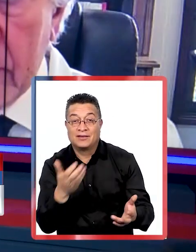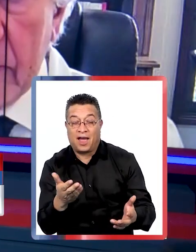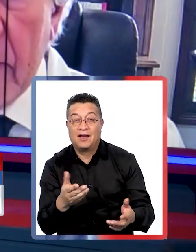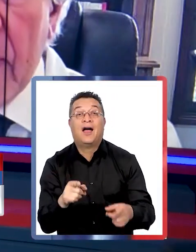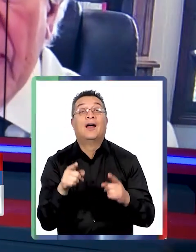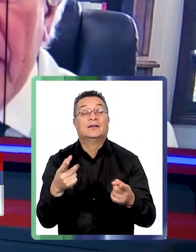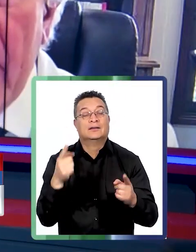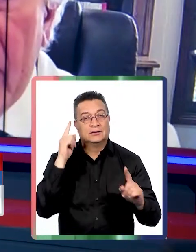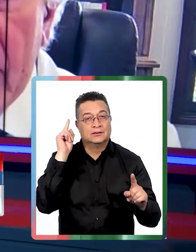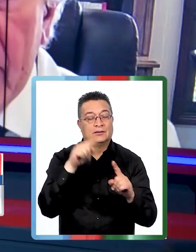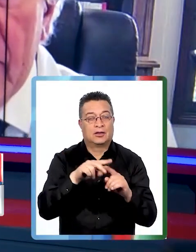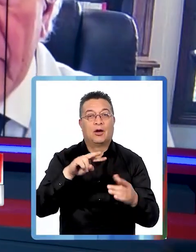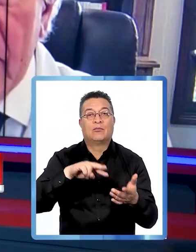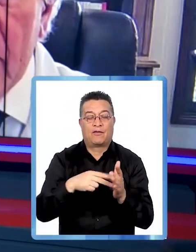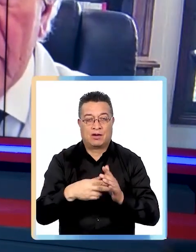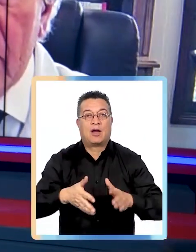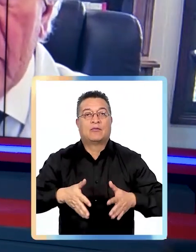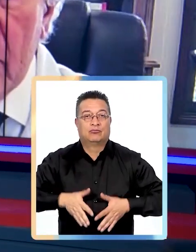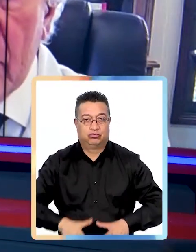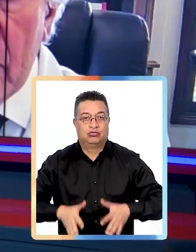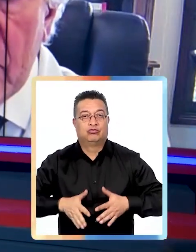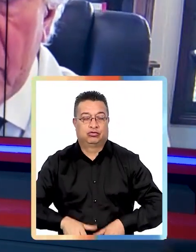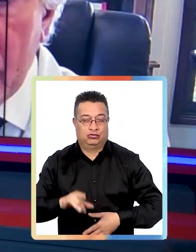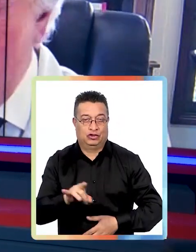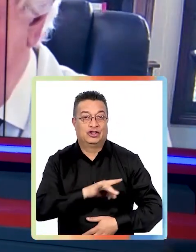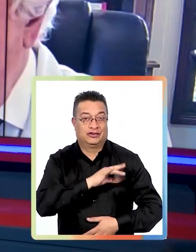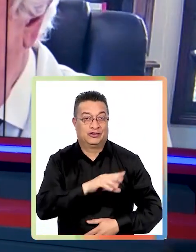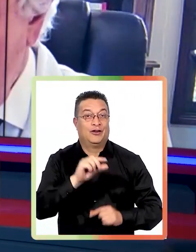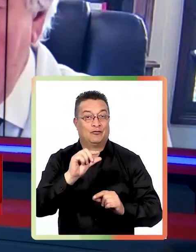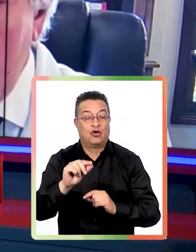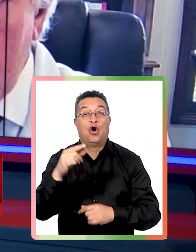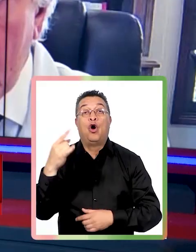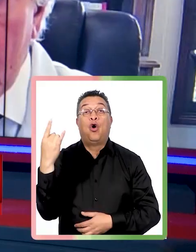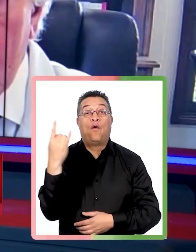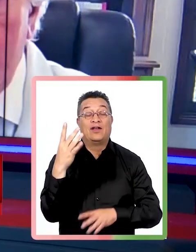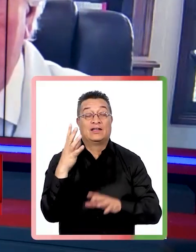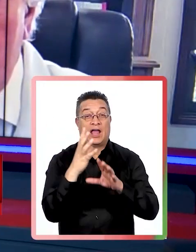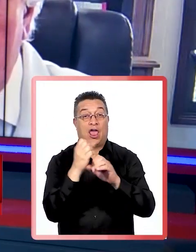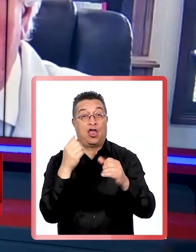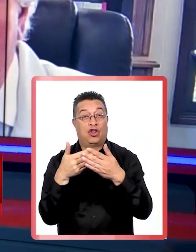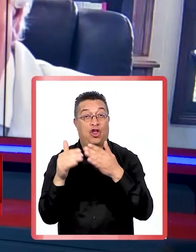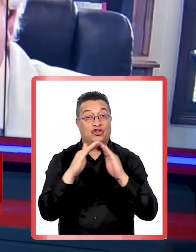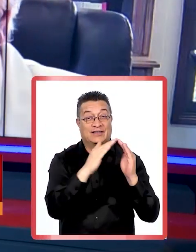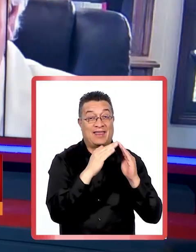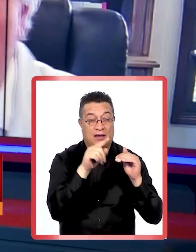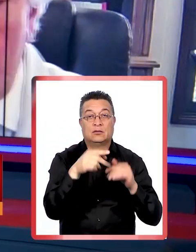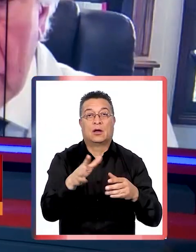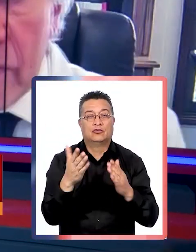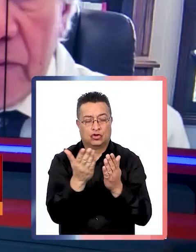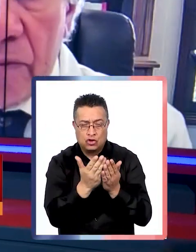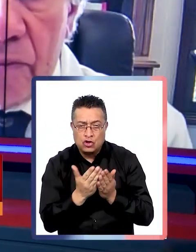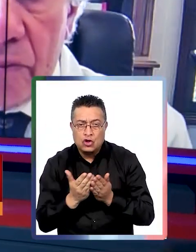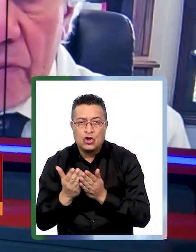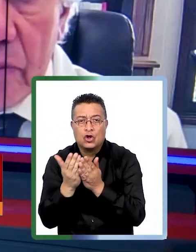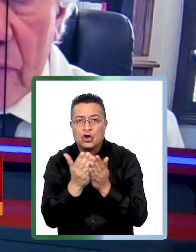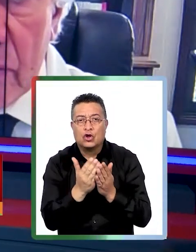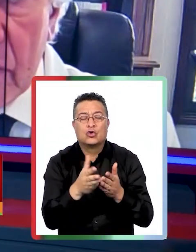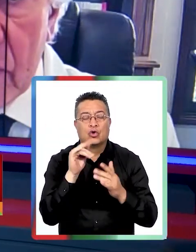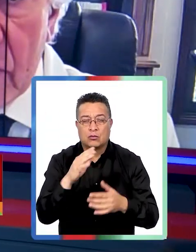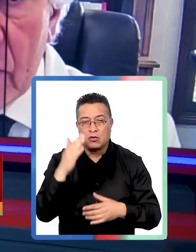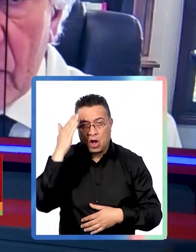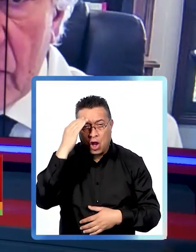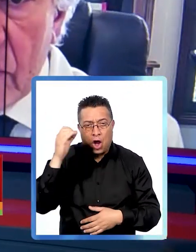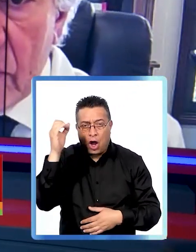Y justamente a propósito de la crisis de natalidad en el país, la Universidad de los Andes realizó un estudio